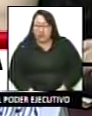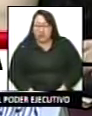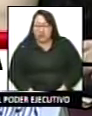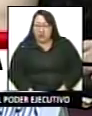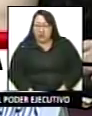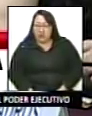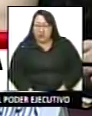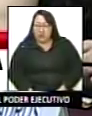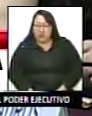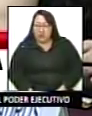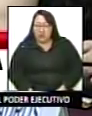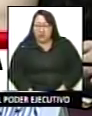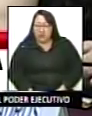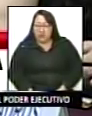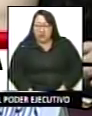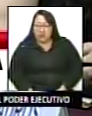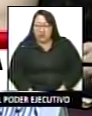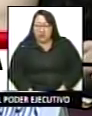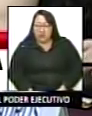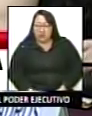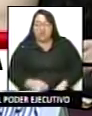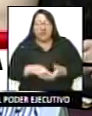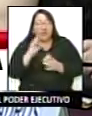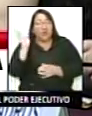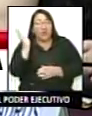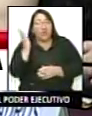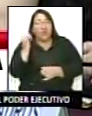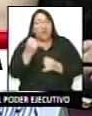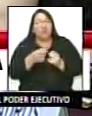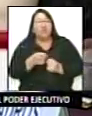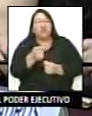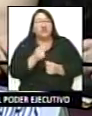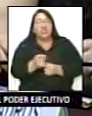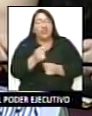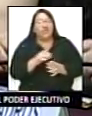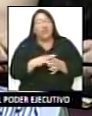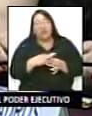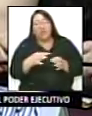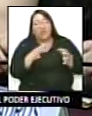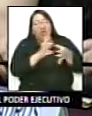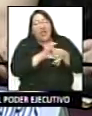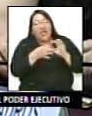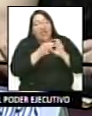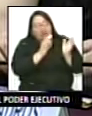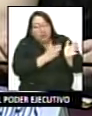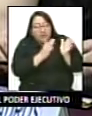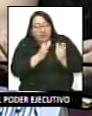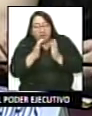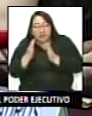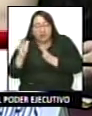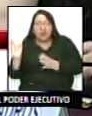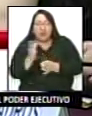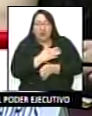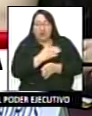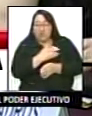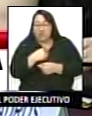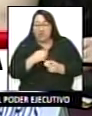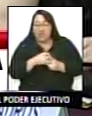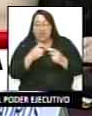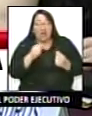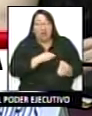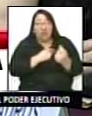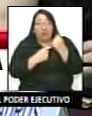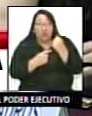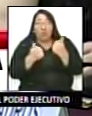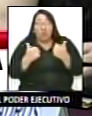el último mozo, el último chef de la cadena. Todos tenemos que ganar. Tenemos un enorme